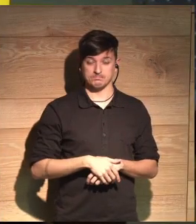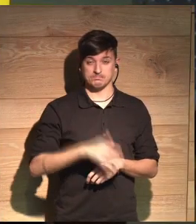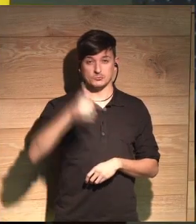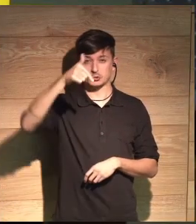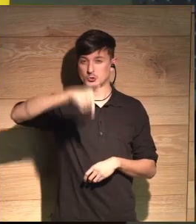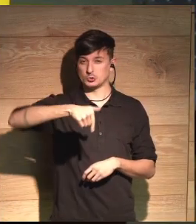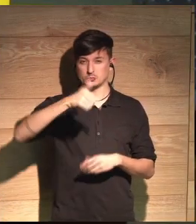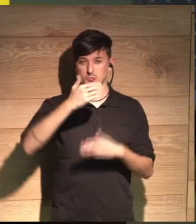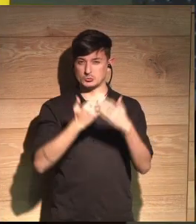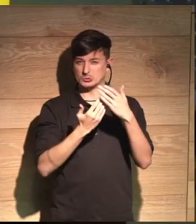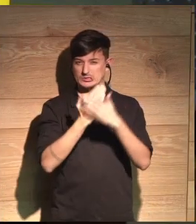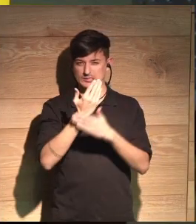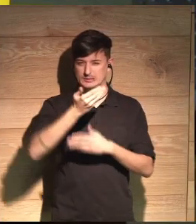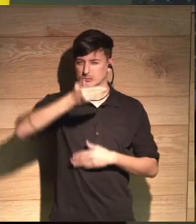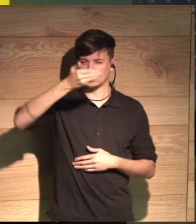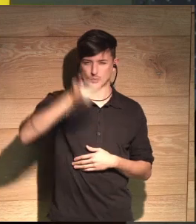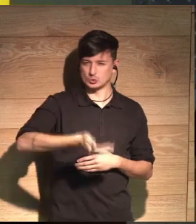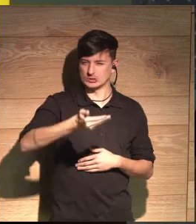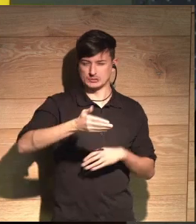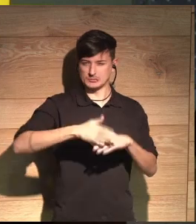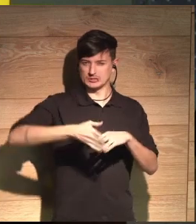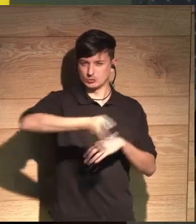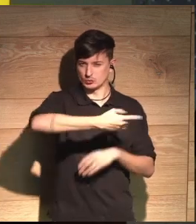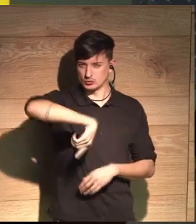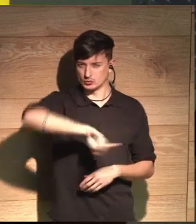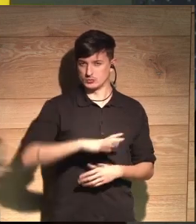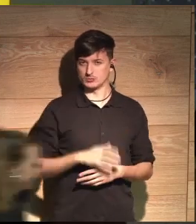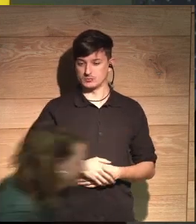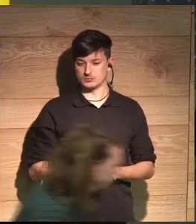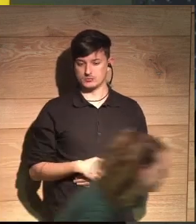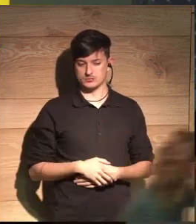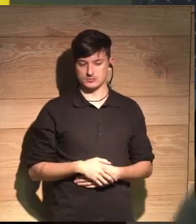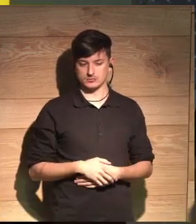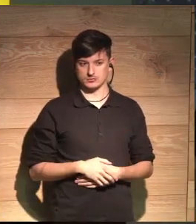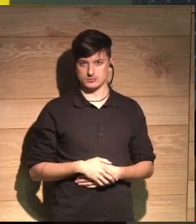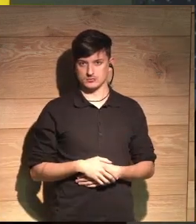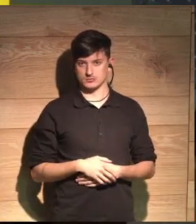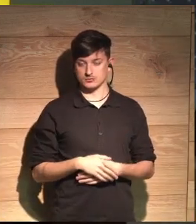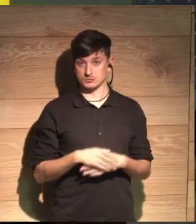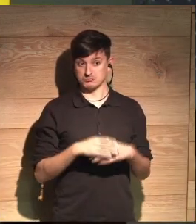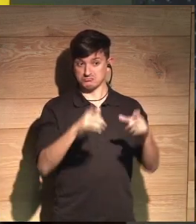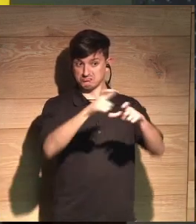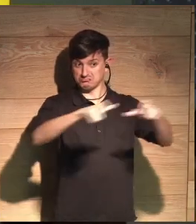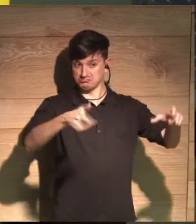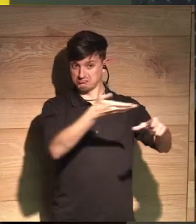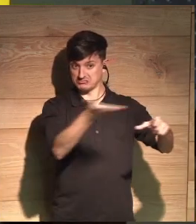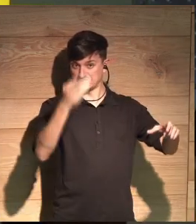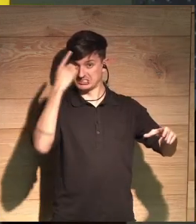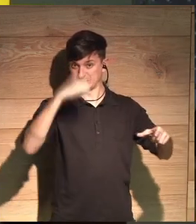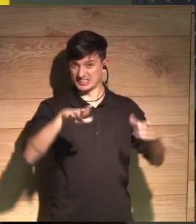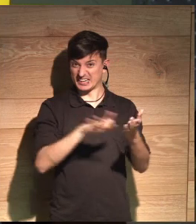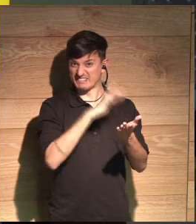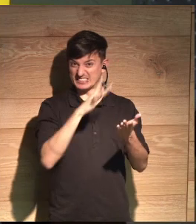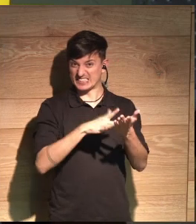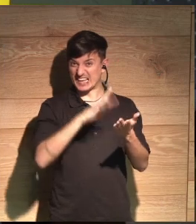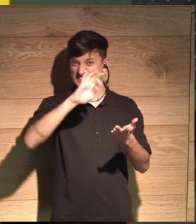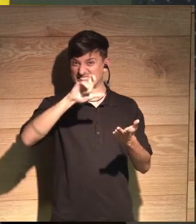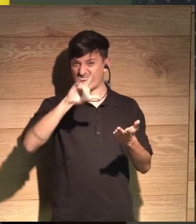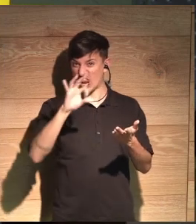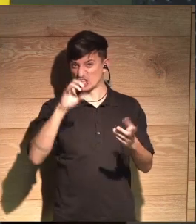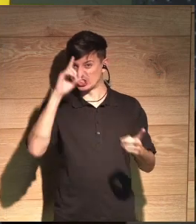un día muy importante para nosotros ya que como muchos ustedes saben la revista telos que nació en el año